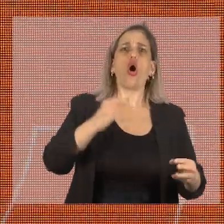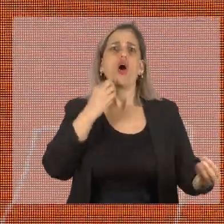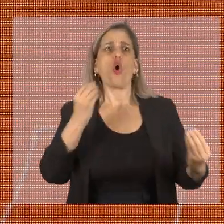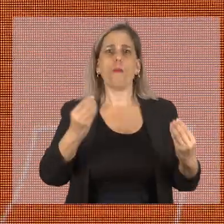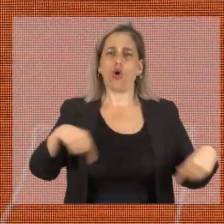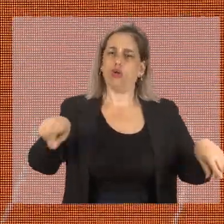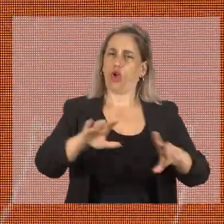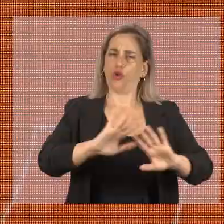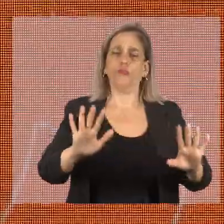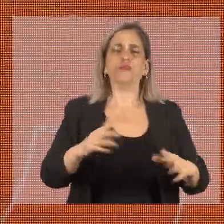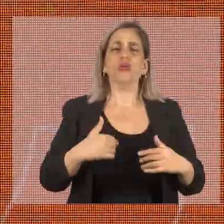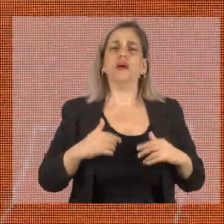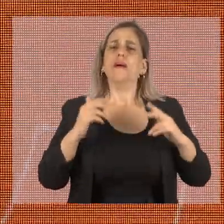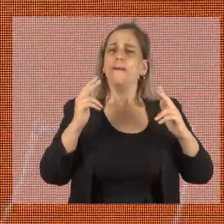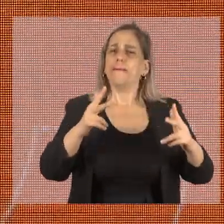Pero